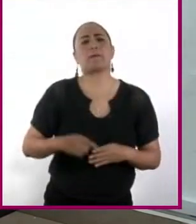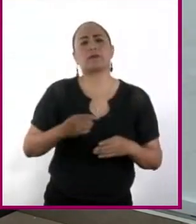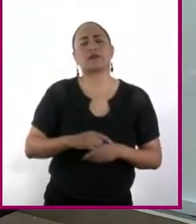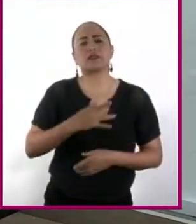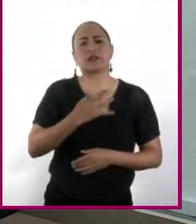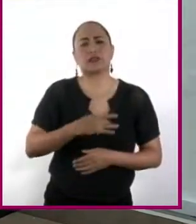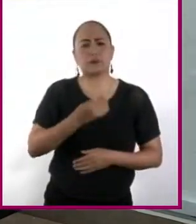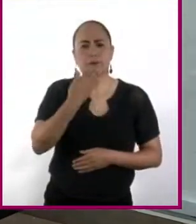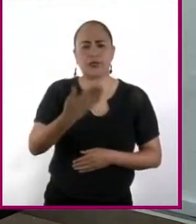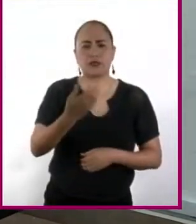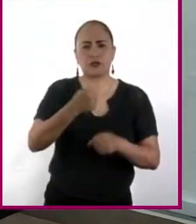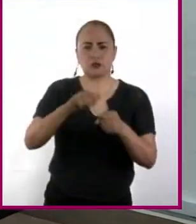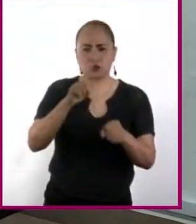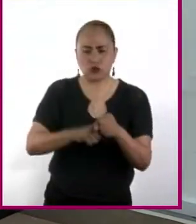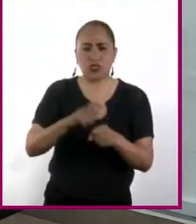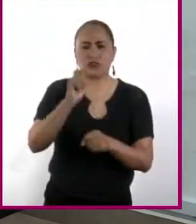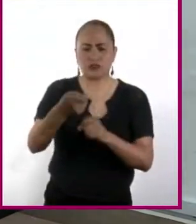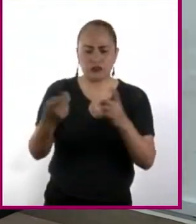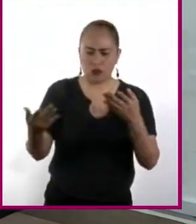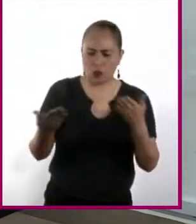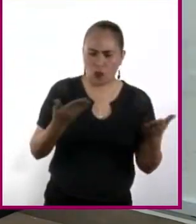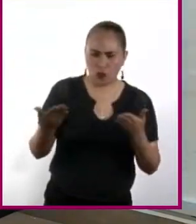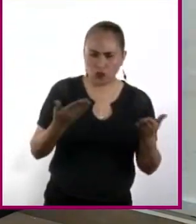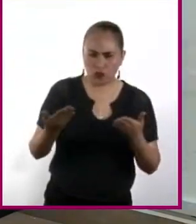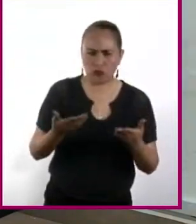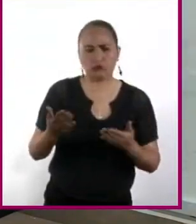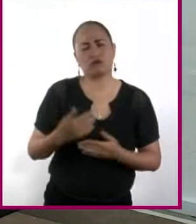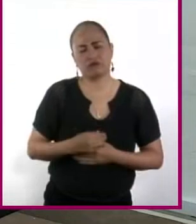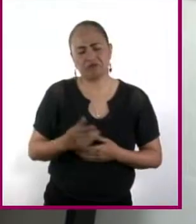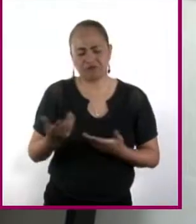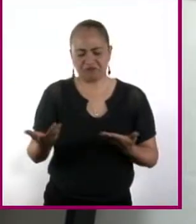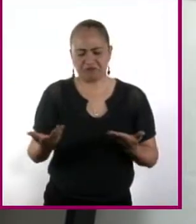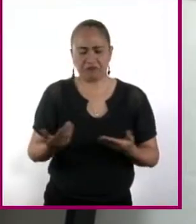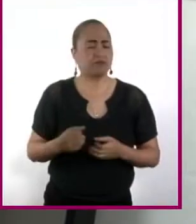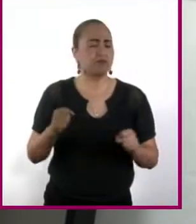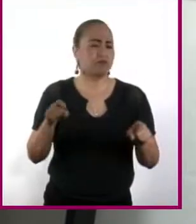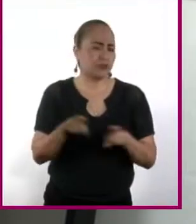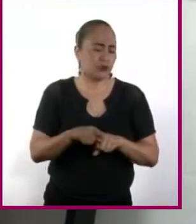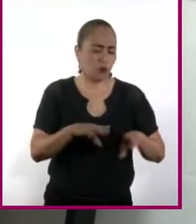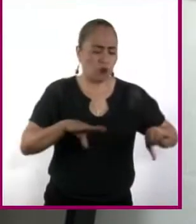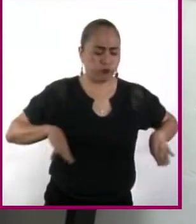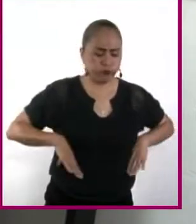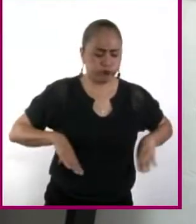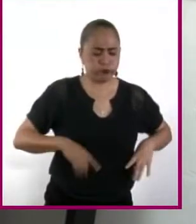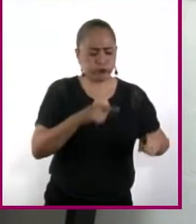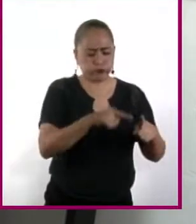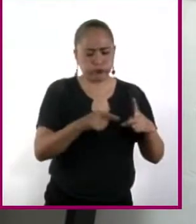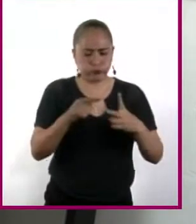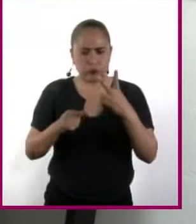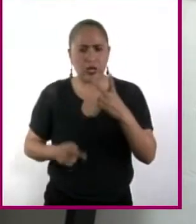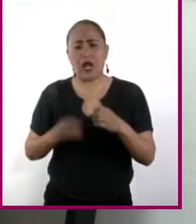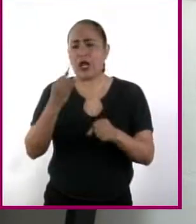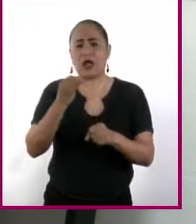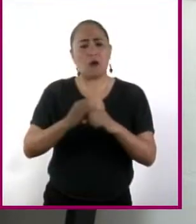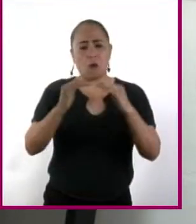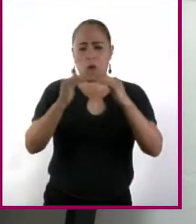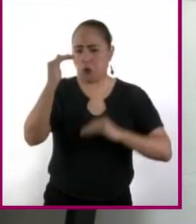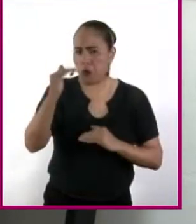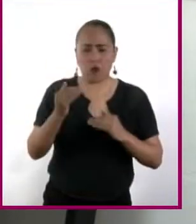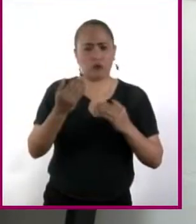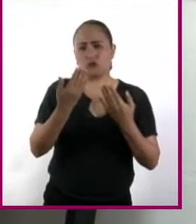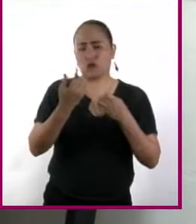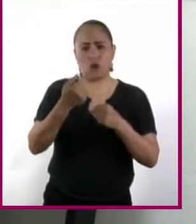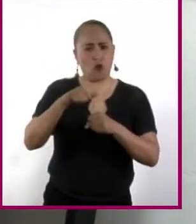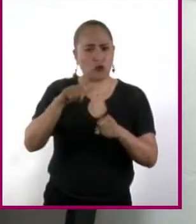vayan a contrastar ambos términos y que identifiquen las peculiaridades de la inequidad social, tanto